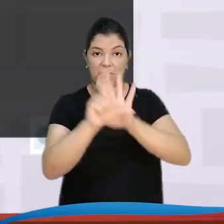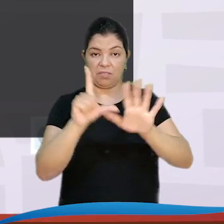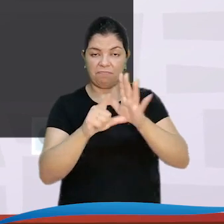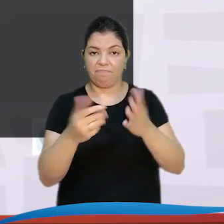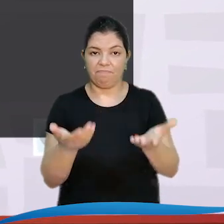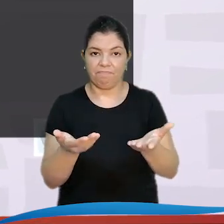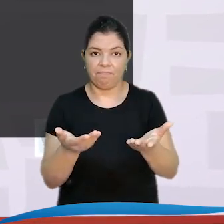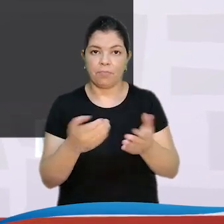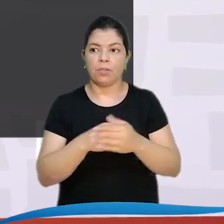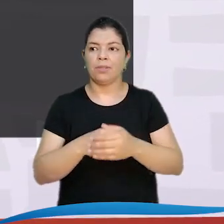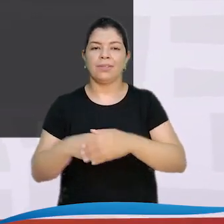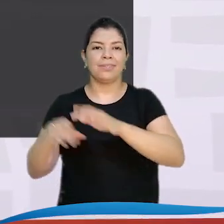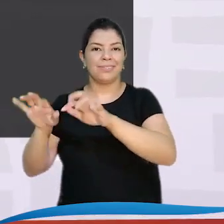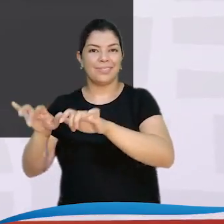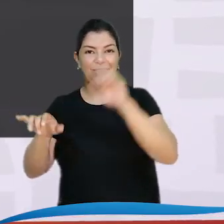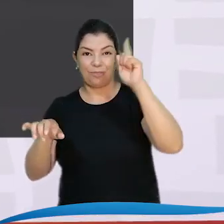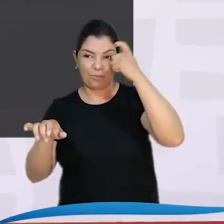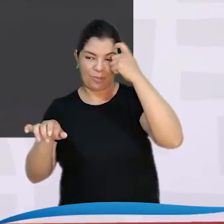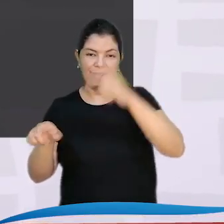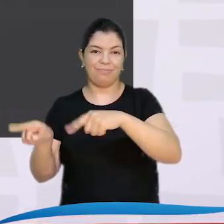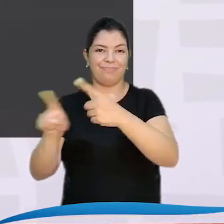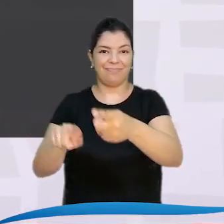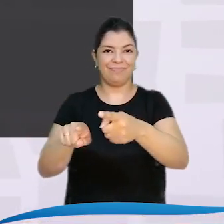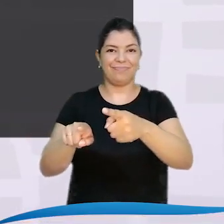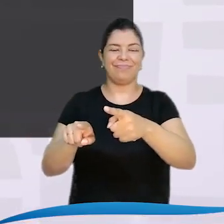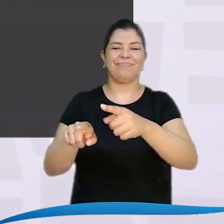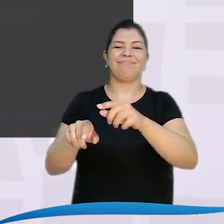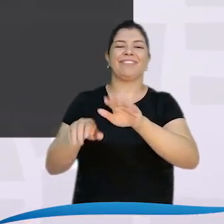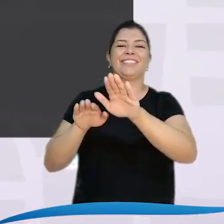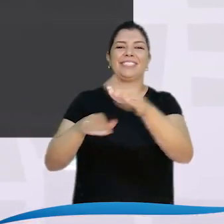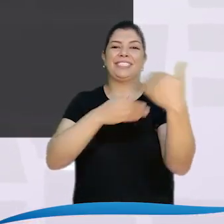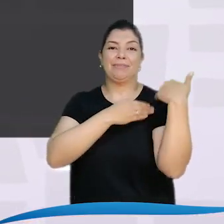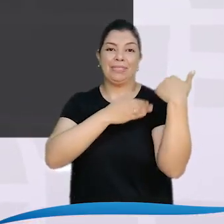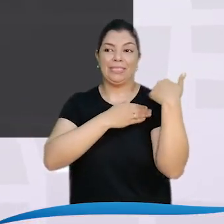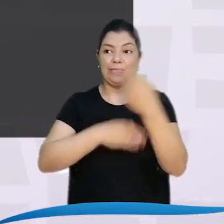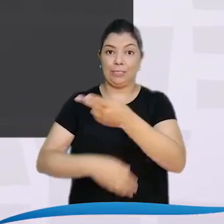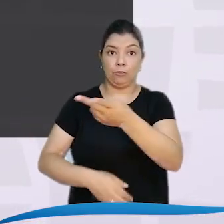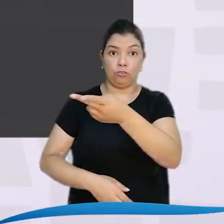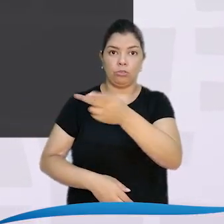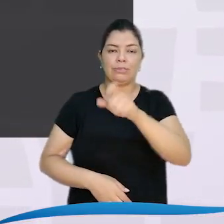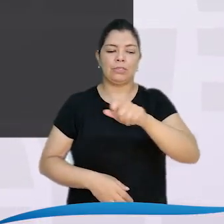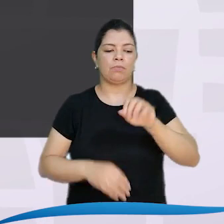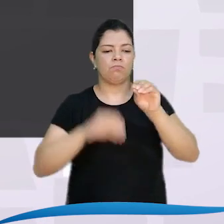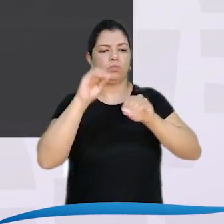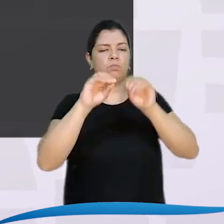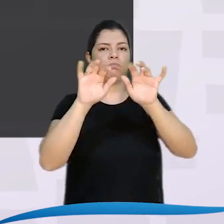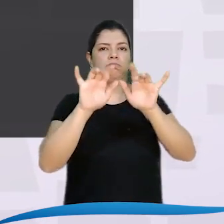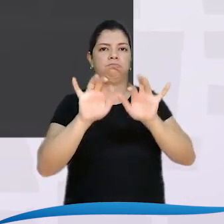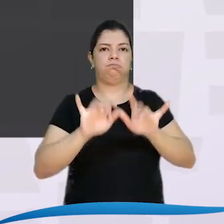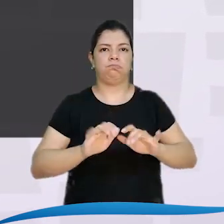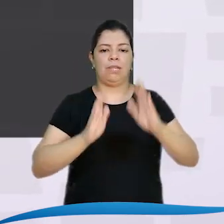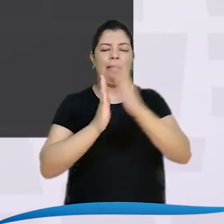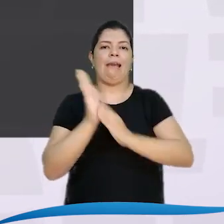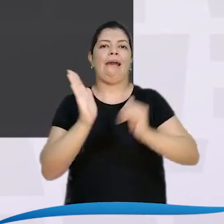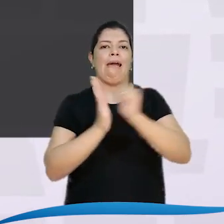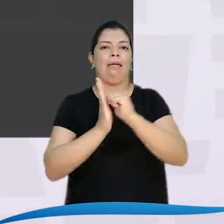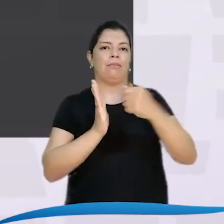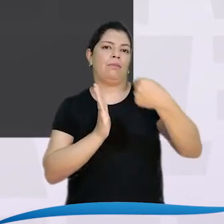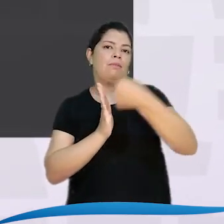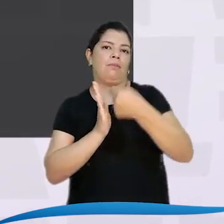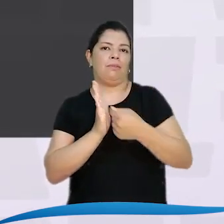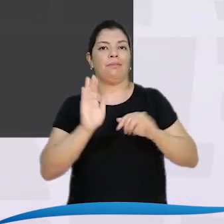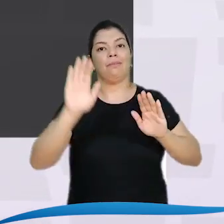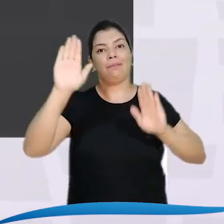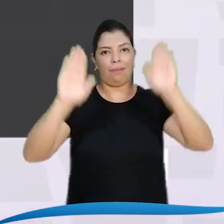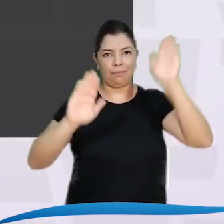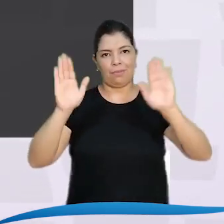este capítulo, guiarán al secretario de Gobierno y la referente de discapacidad en la elaboración del acta de candidatos inscritos y